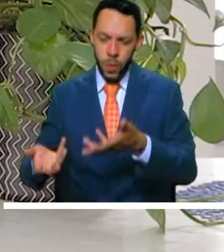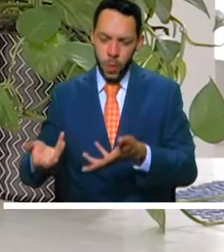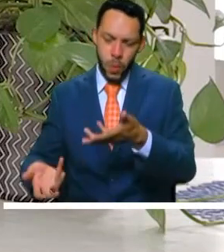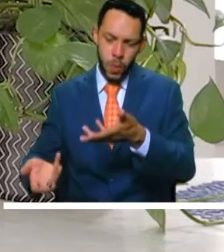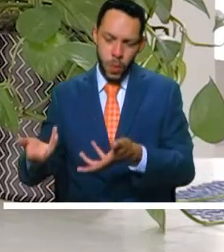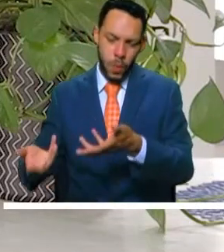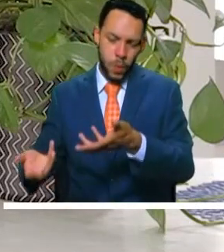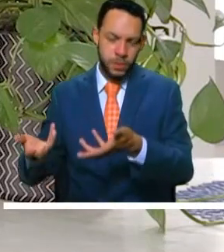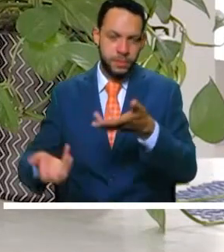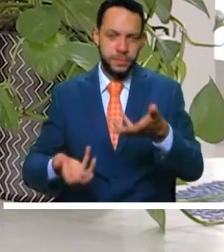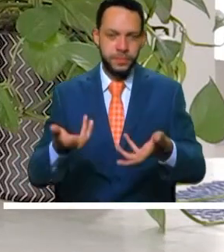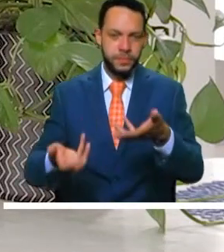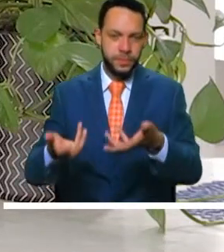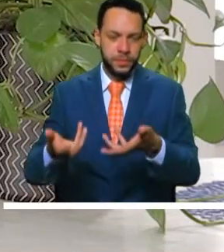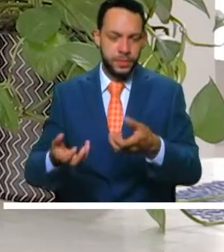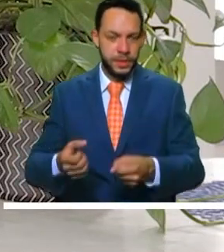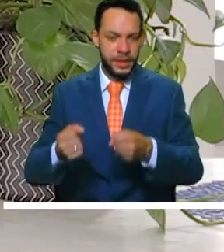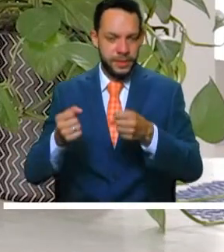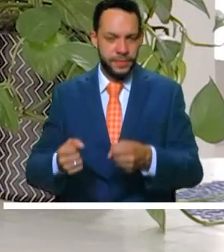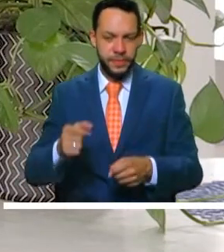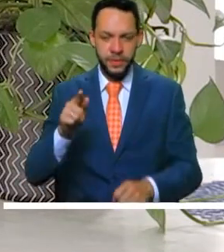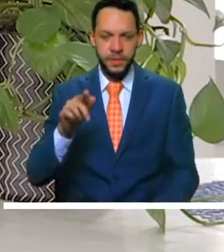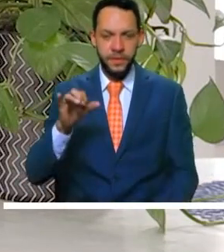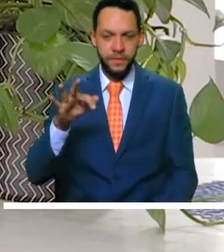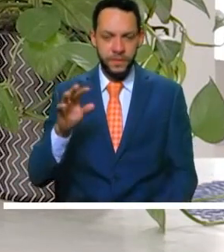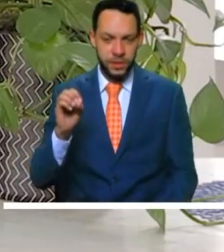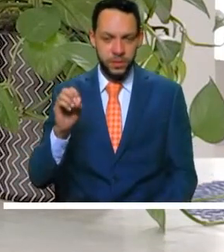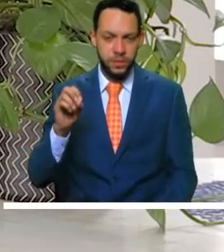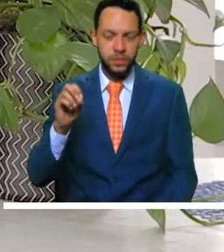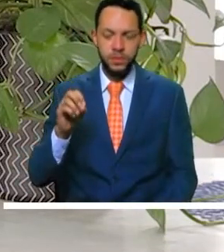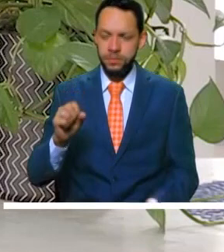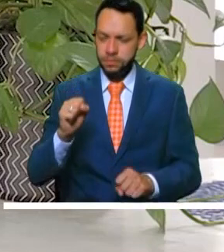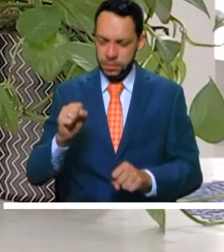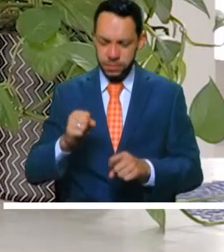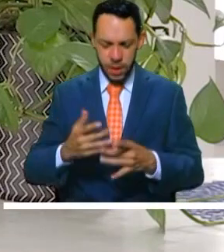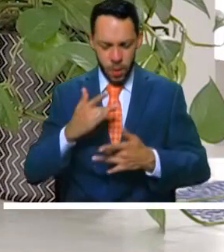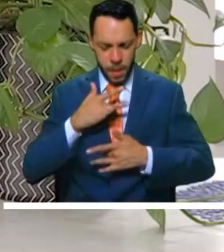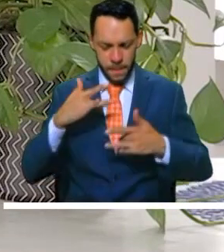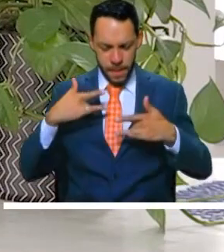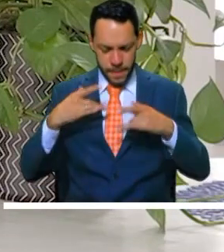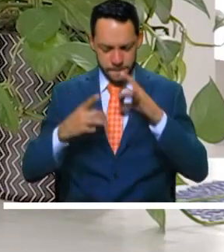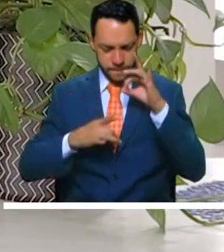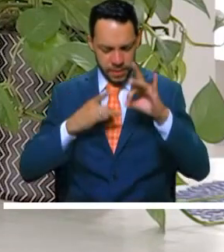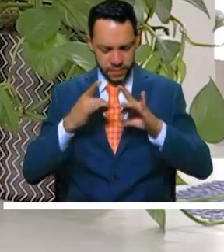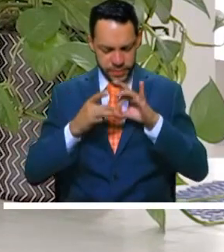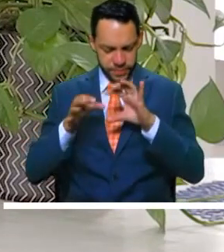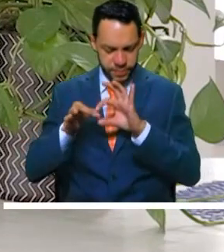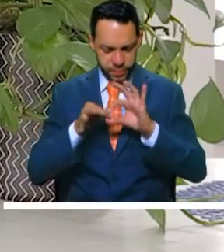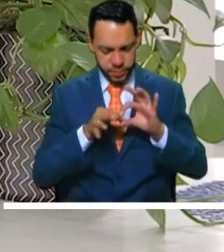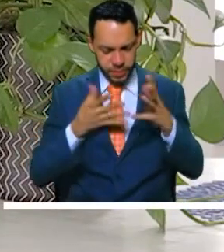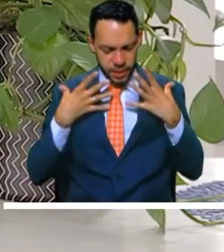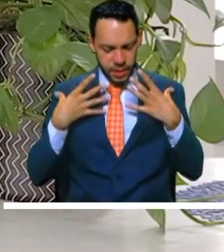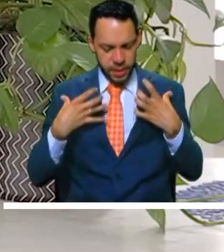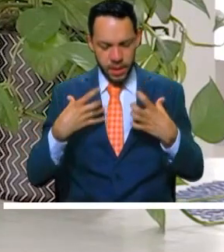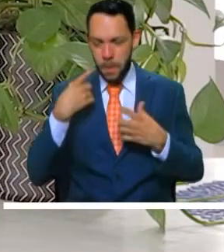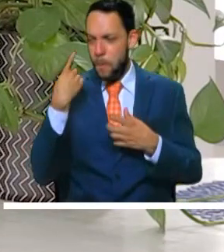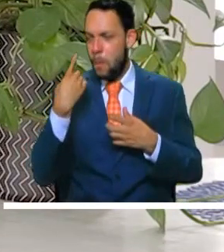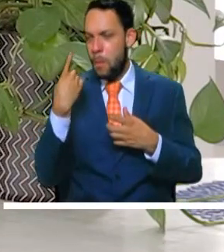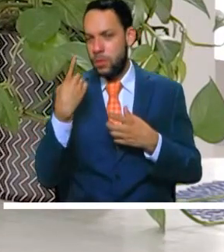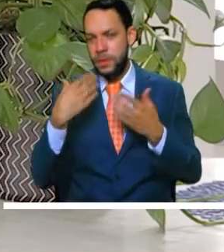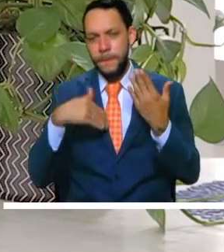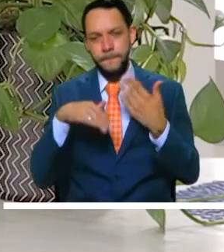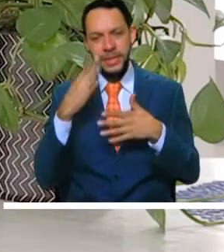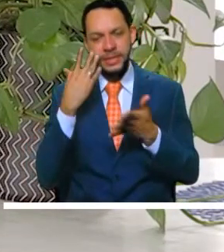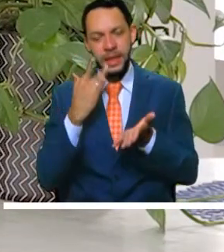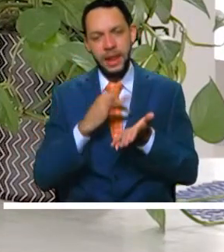eliminan los fitonutrientes, eliminan las vitaminas. Siempre se busca que sea lo más limpia